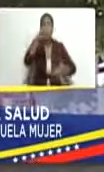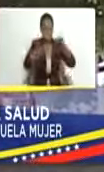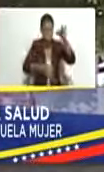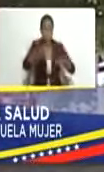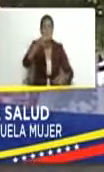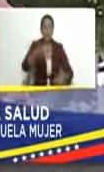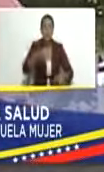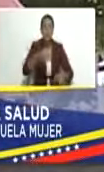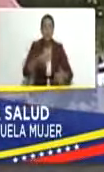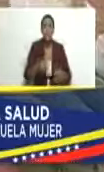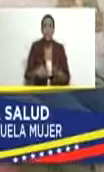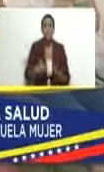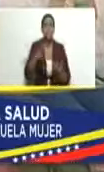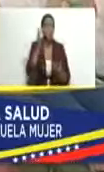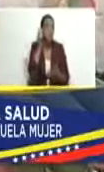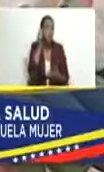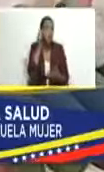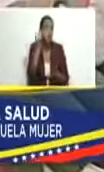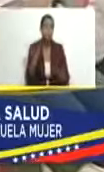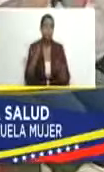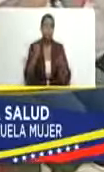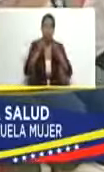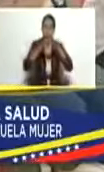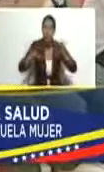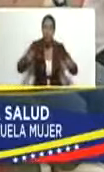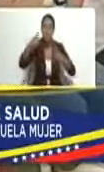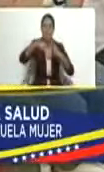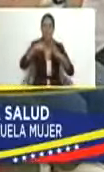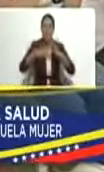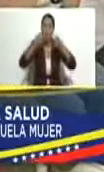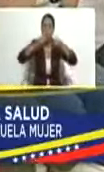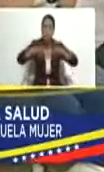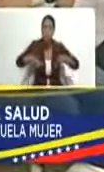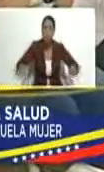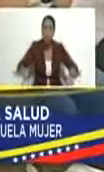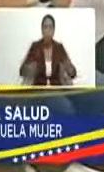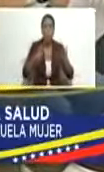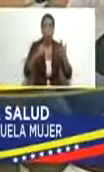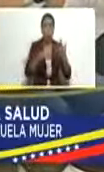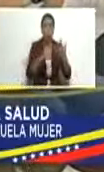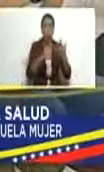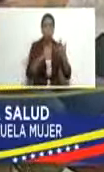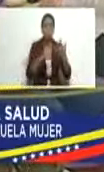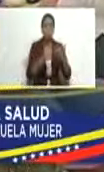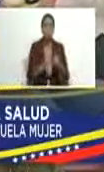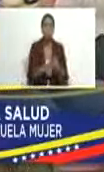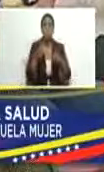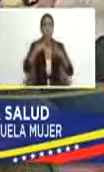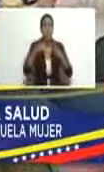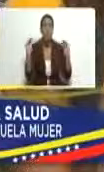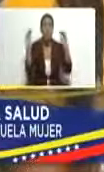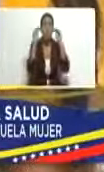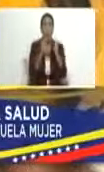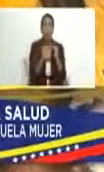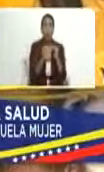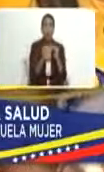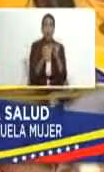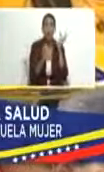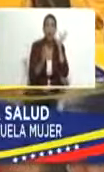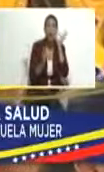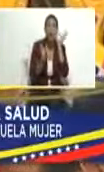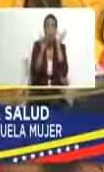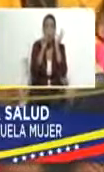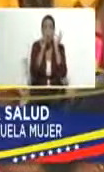de género y un país modelo, Venezuela, en justicia de género, en igualdad,